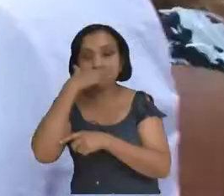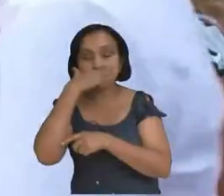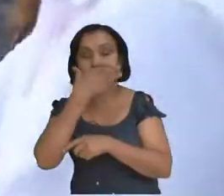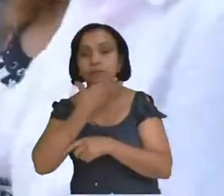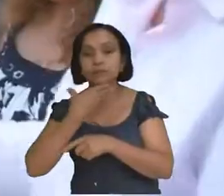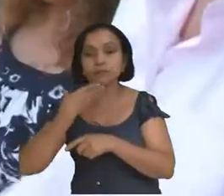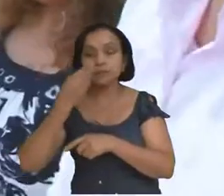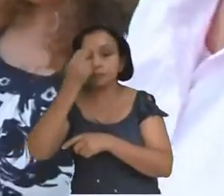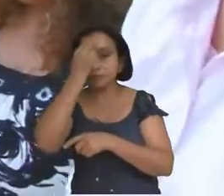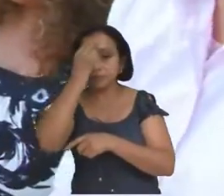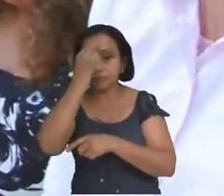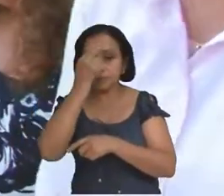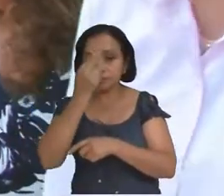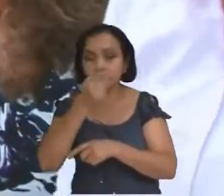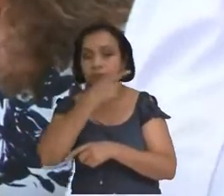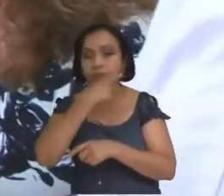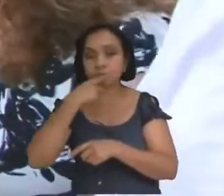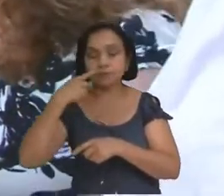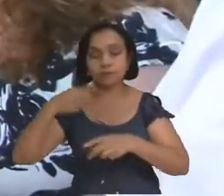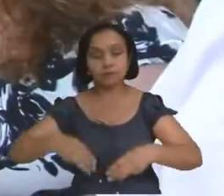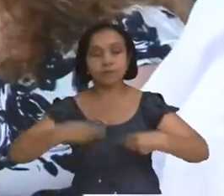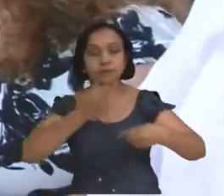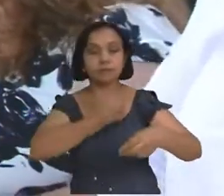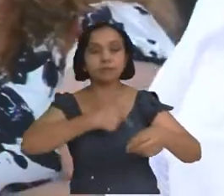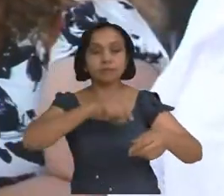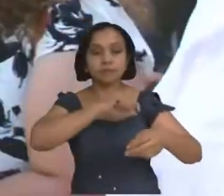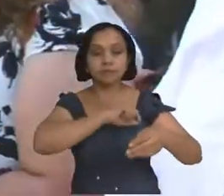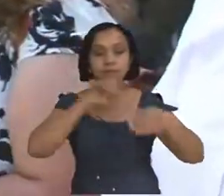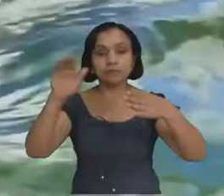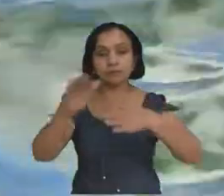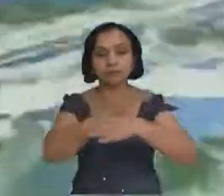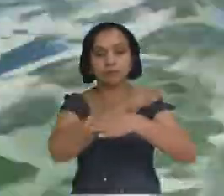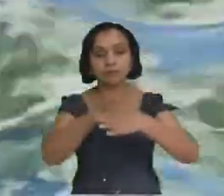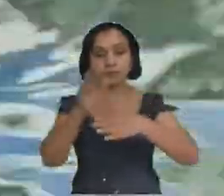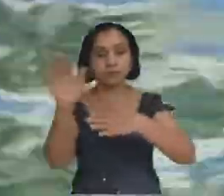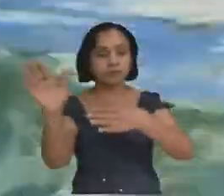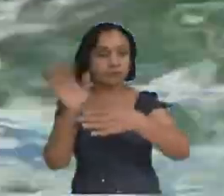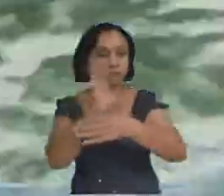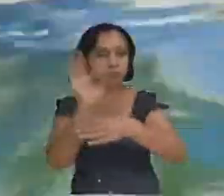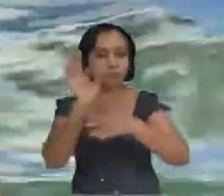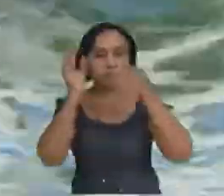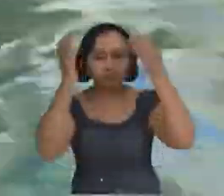un homenaje al padre del modernismo con diferentes expresiones culturales.